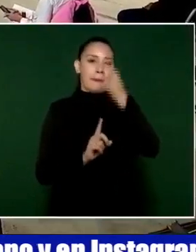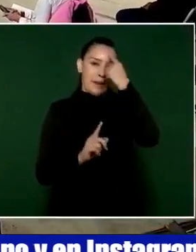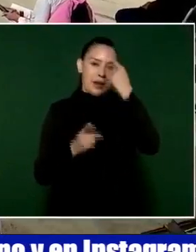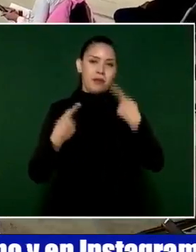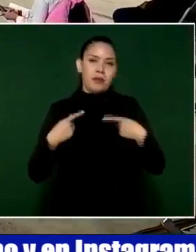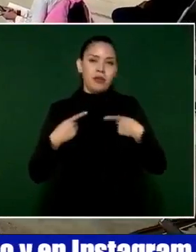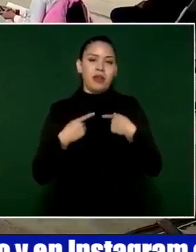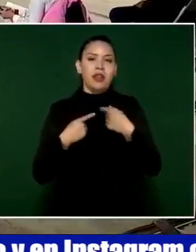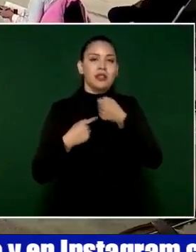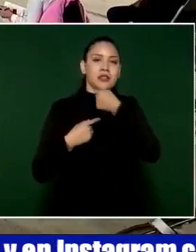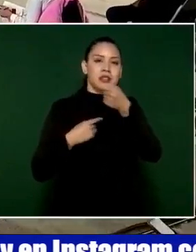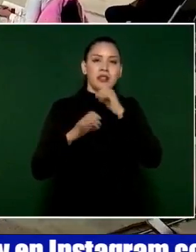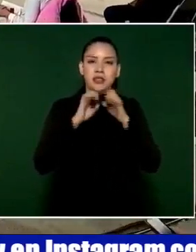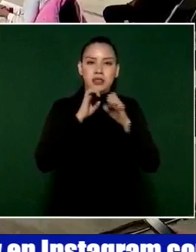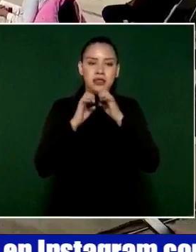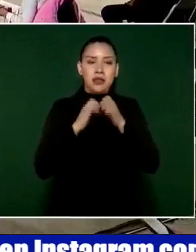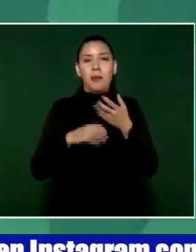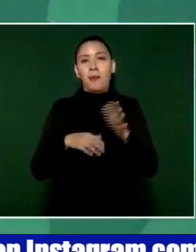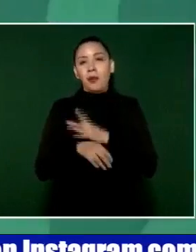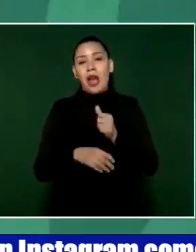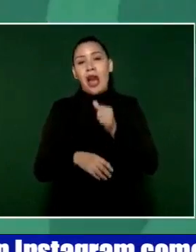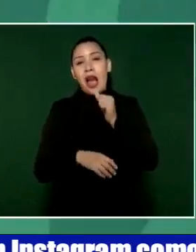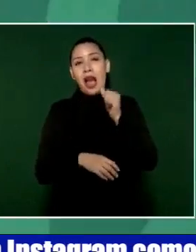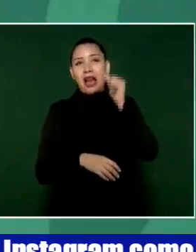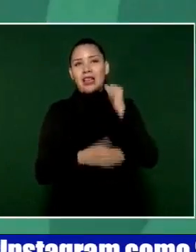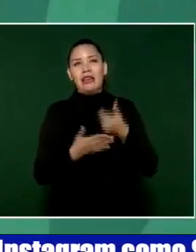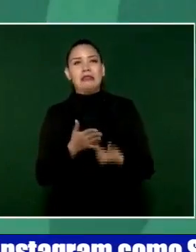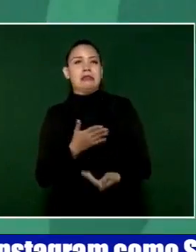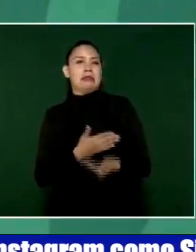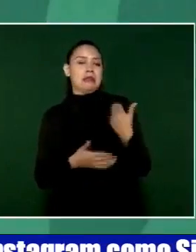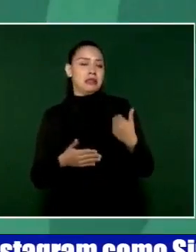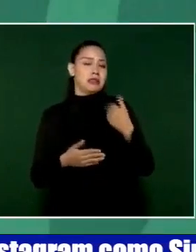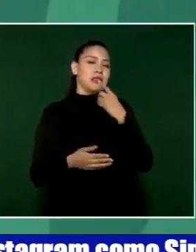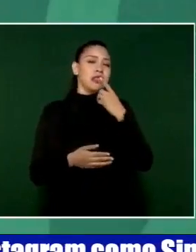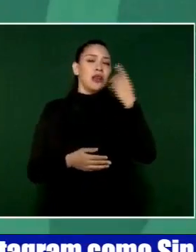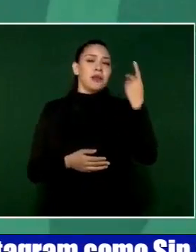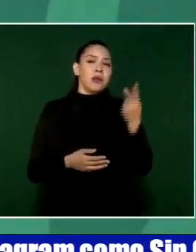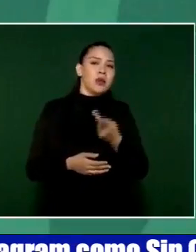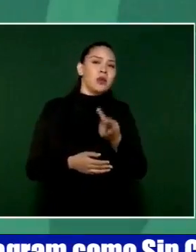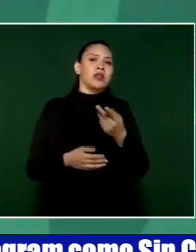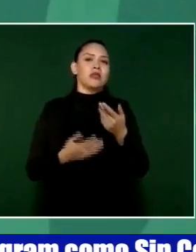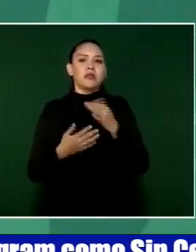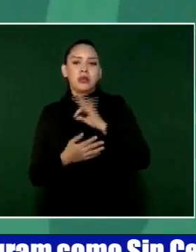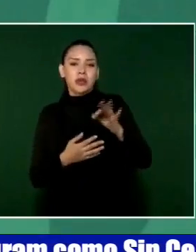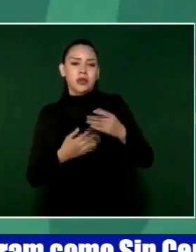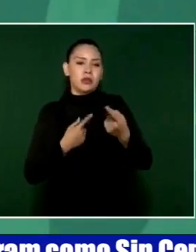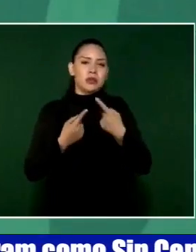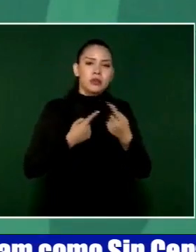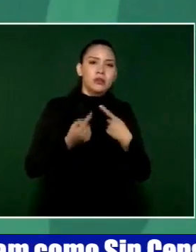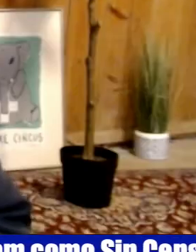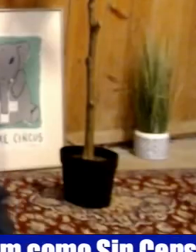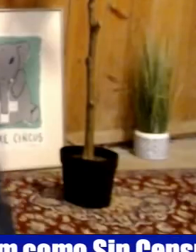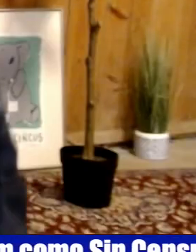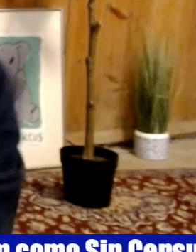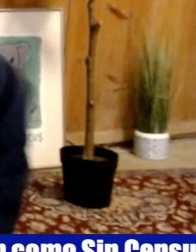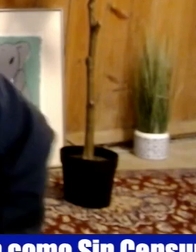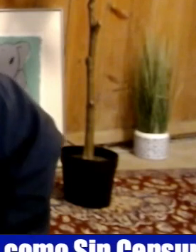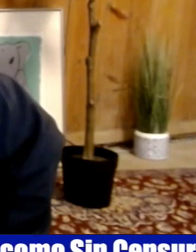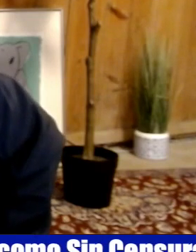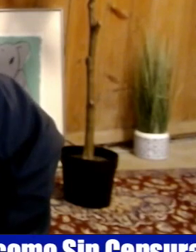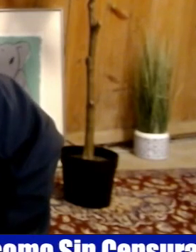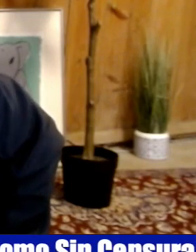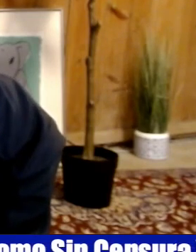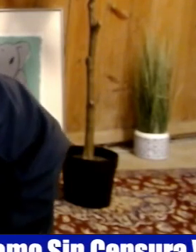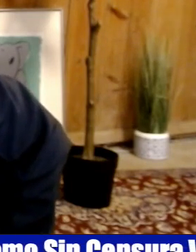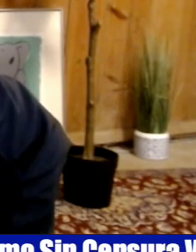etcétera tratando un tema que en realidad fue un rotundo fracaso esto de rotundo fracaso no lo dice Antonio Ruiz no lo dice el presidente